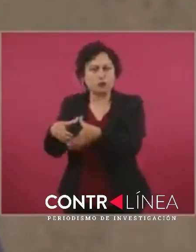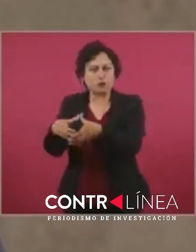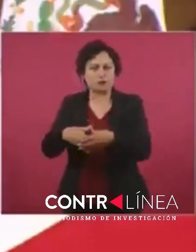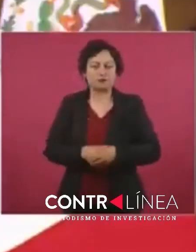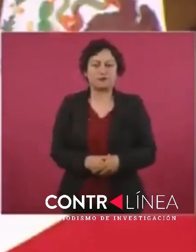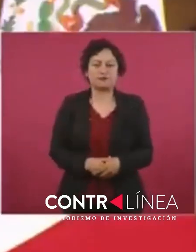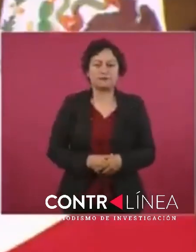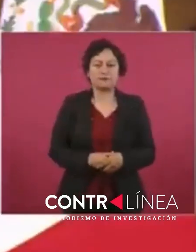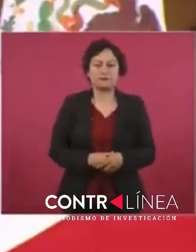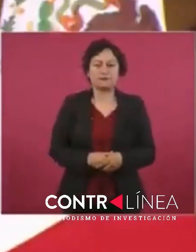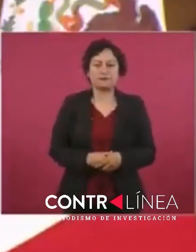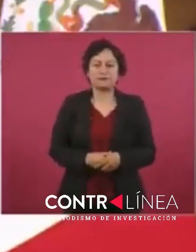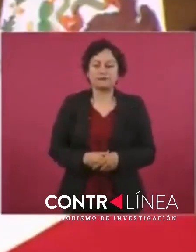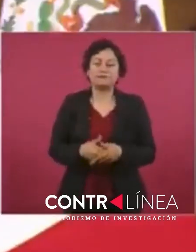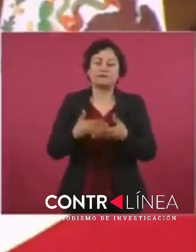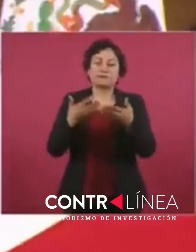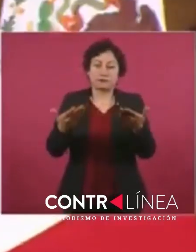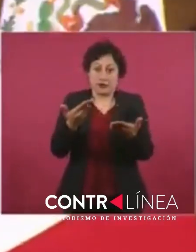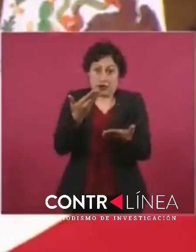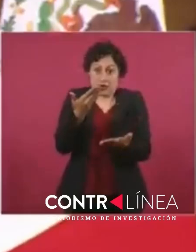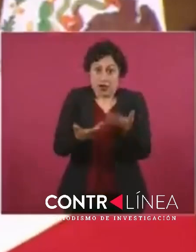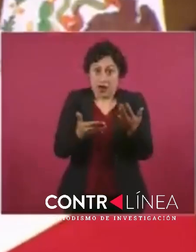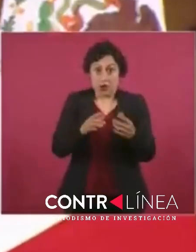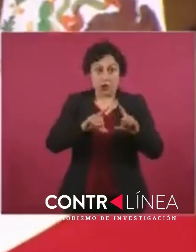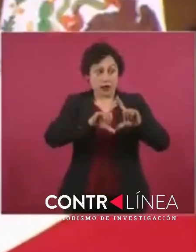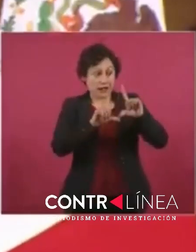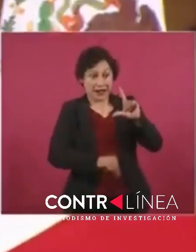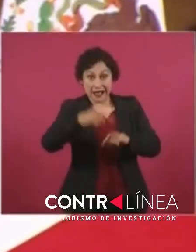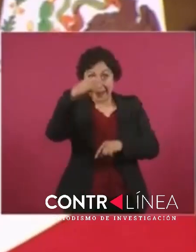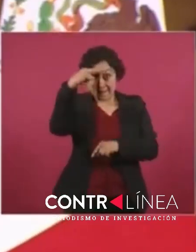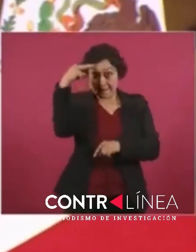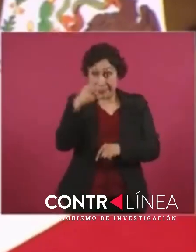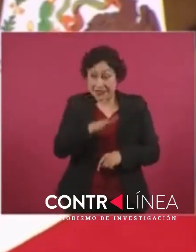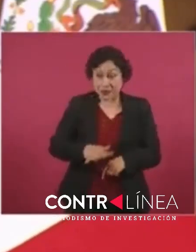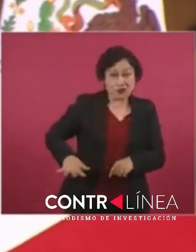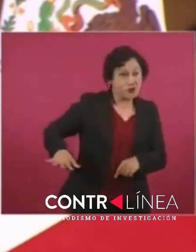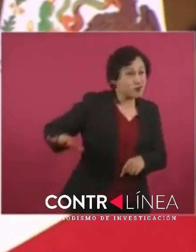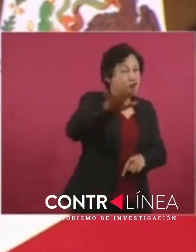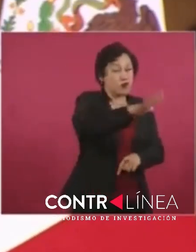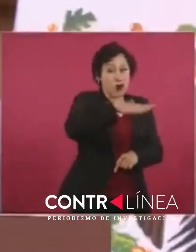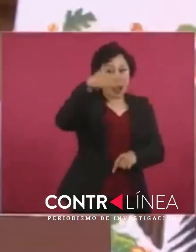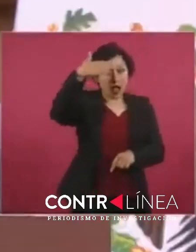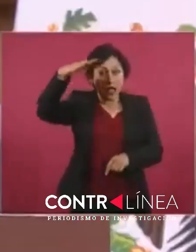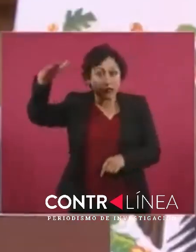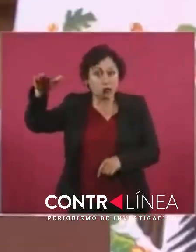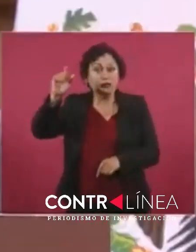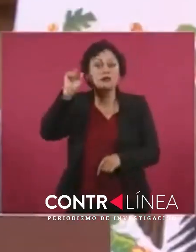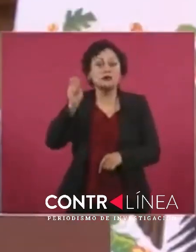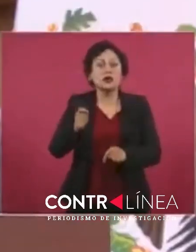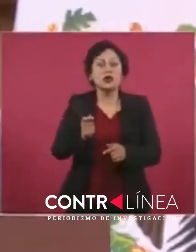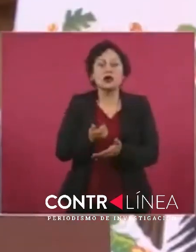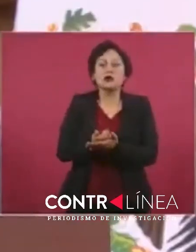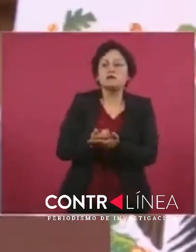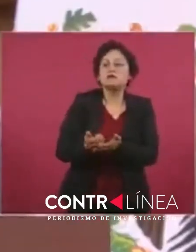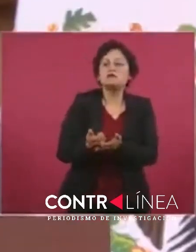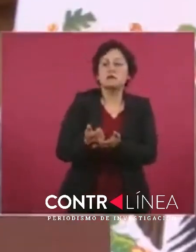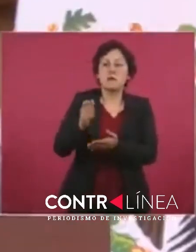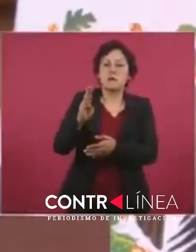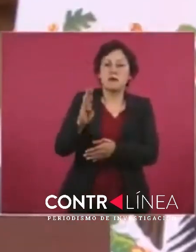Todos los adultos mayores del país reciben una pensión de 6,000